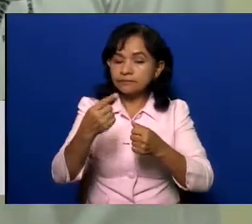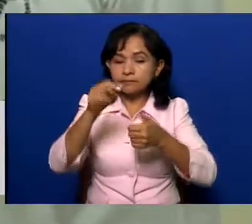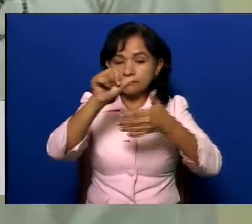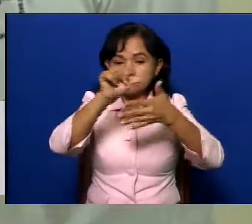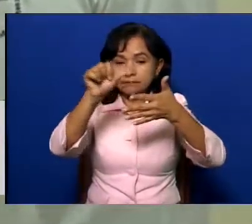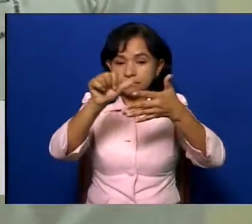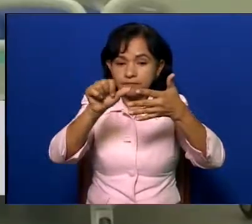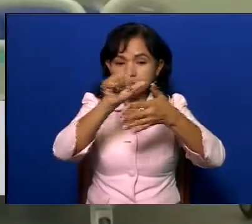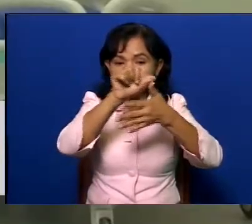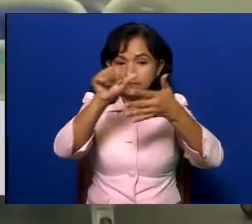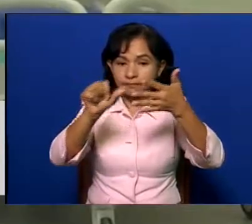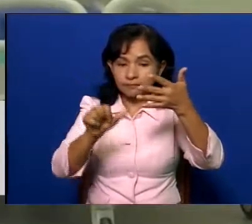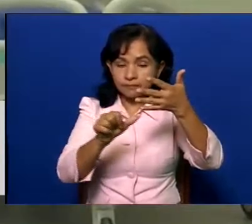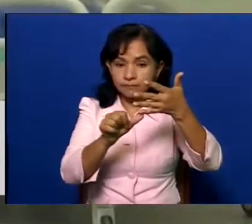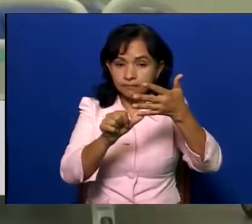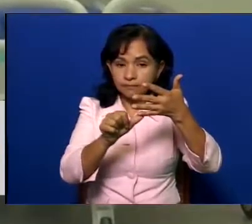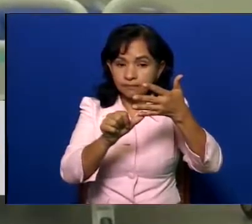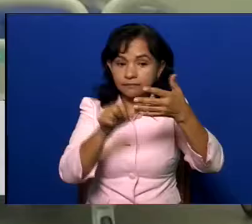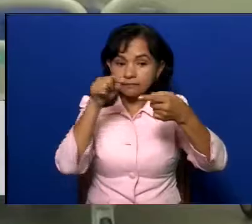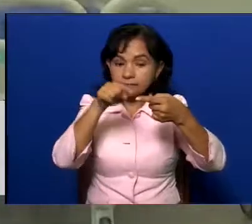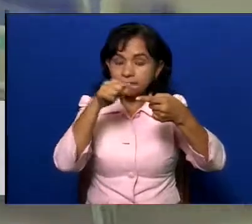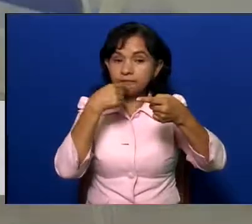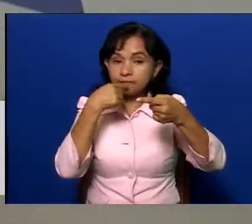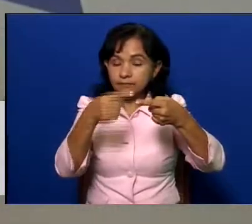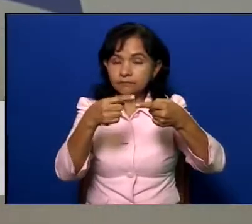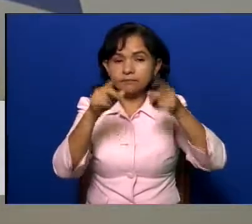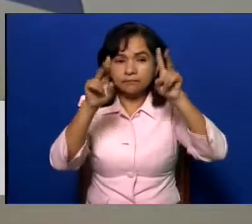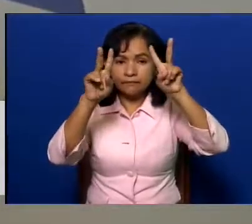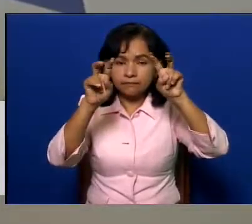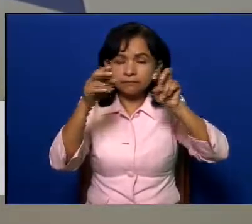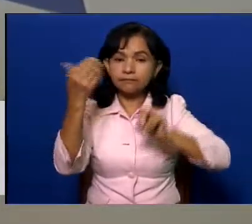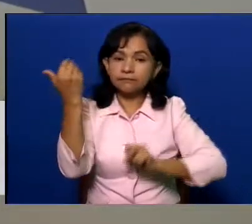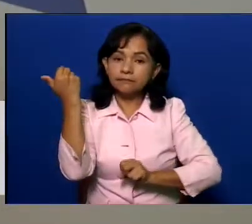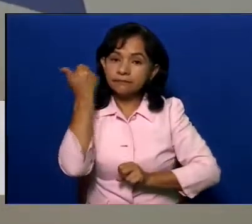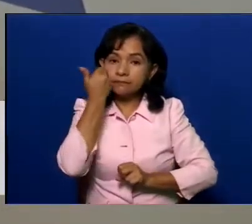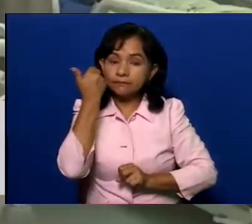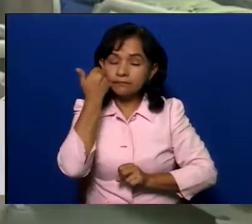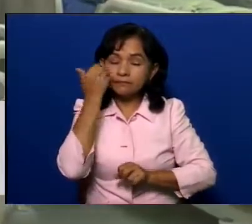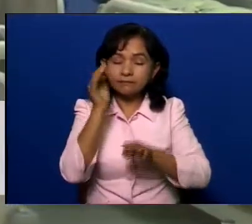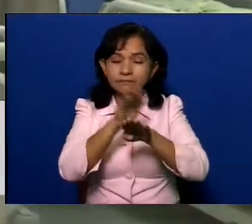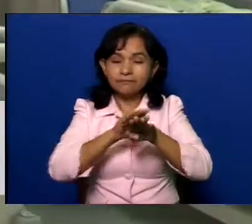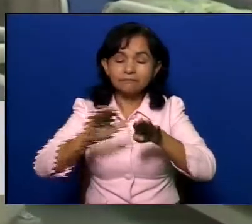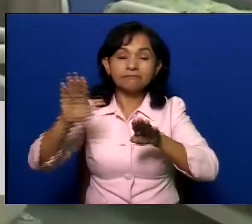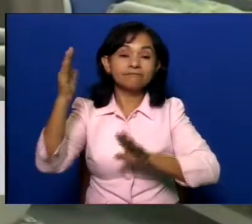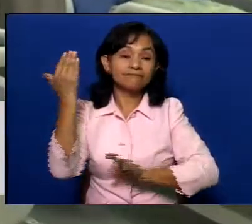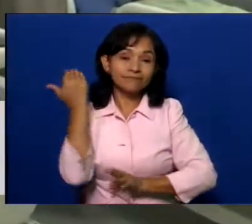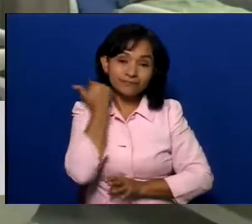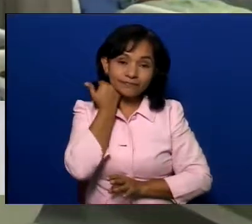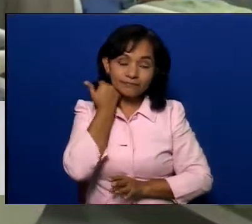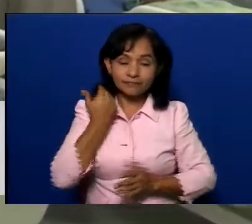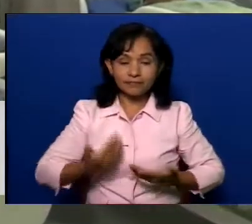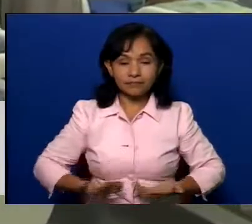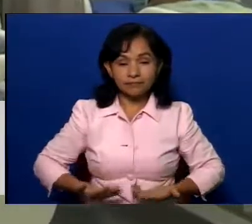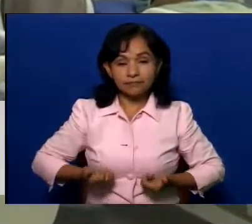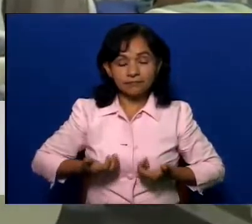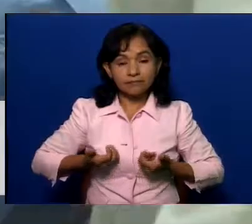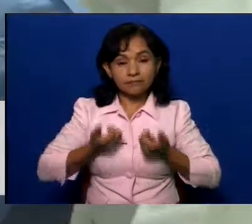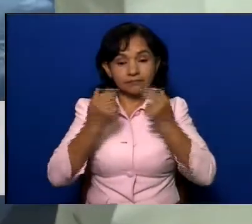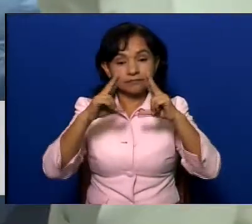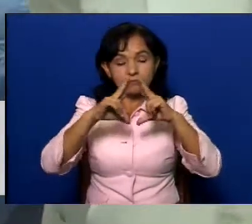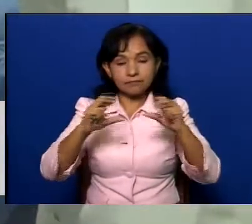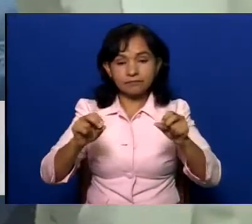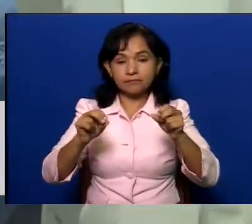base, pasando por los puestos de salud, por los centros de salud, los hospitales departamentales, hasta los